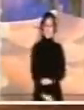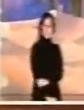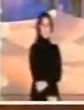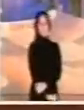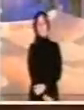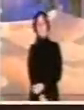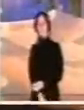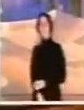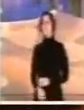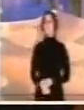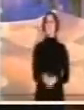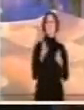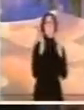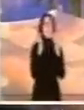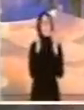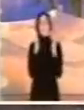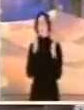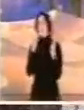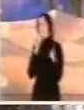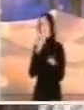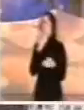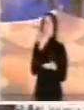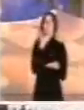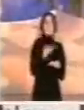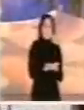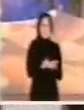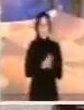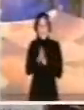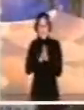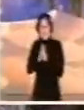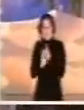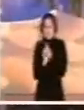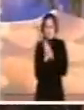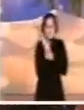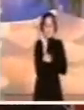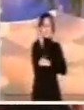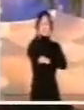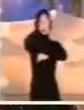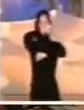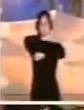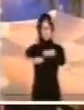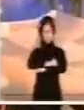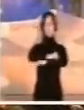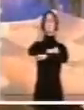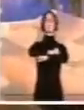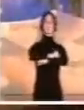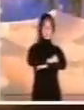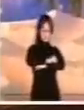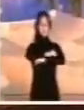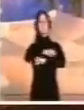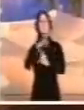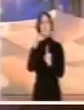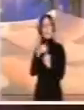empezar. Pide un deseo al genio de Aladino, que coloree todo tu destino,